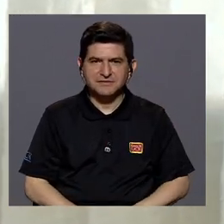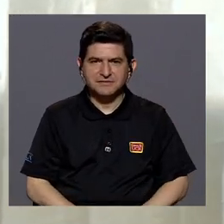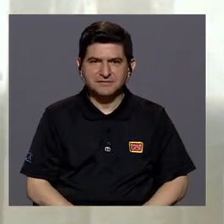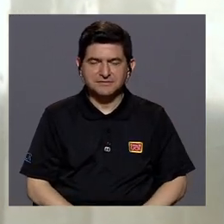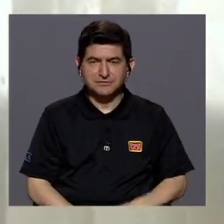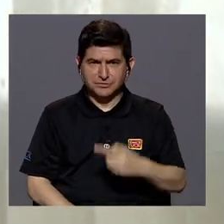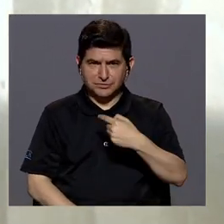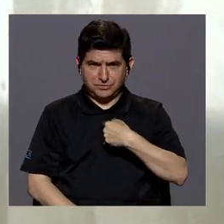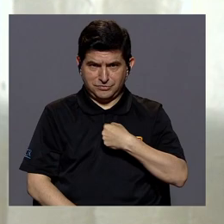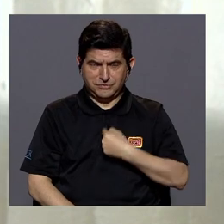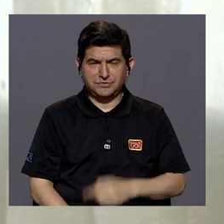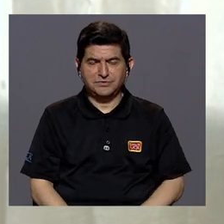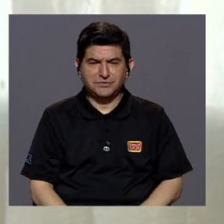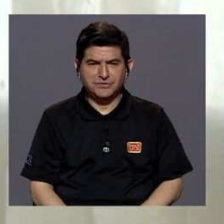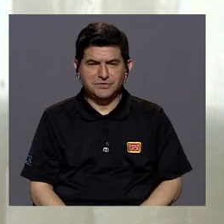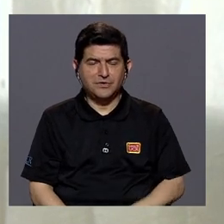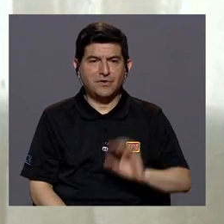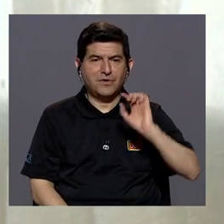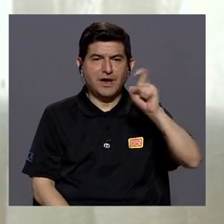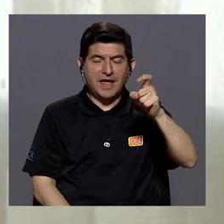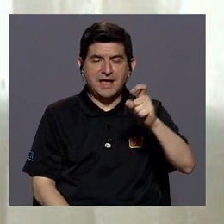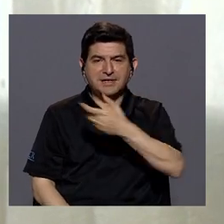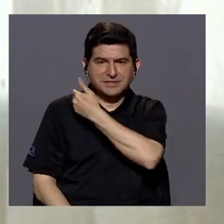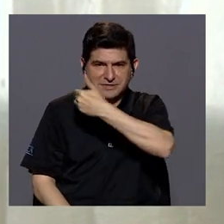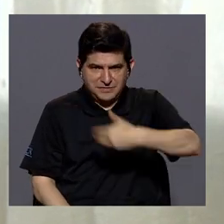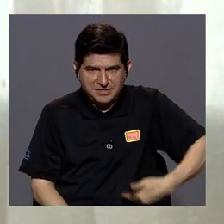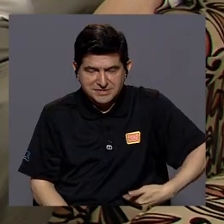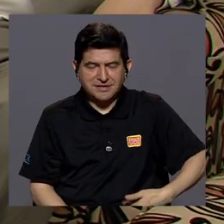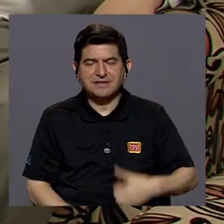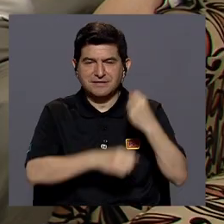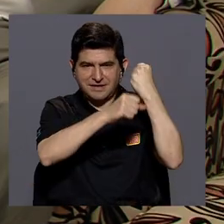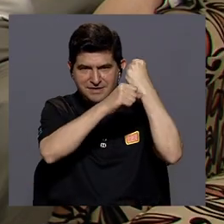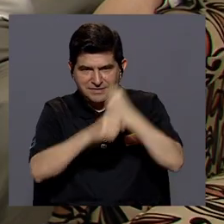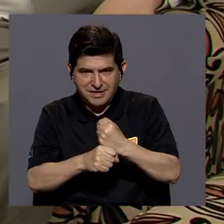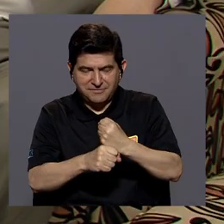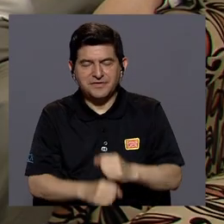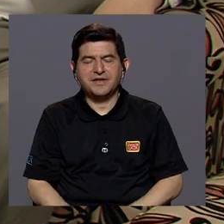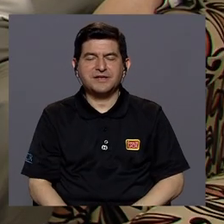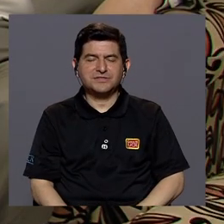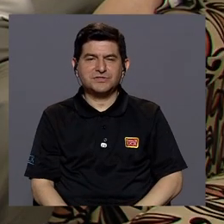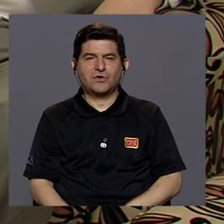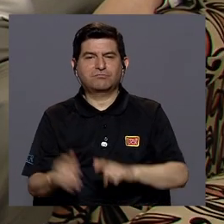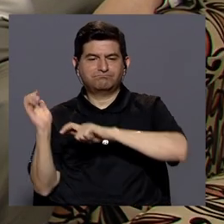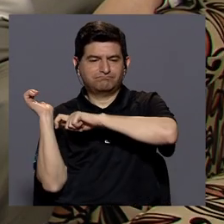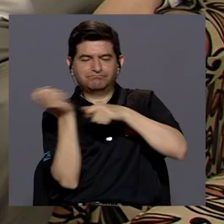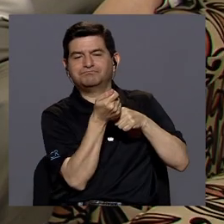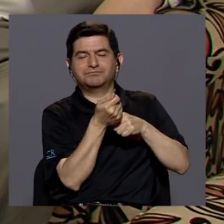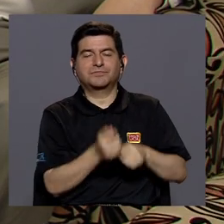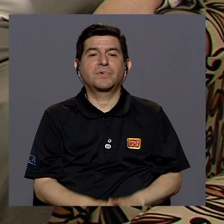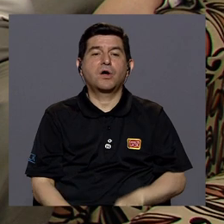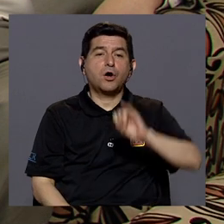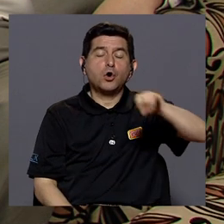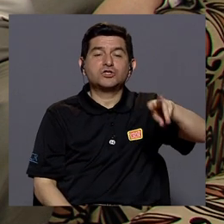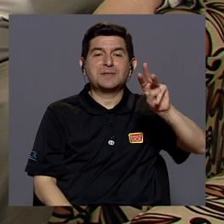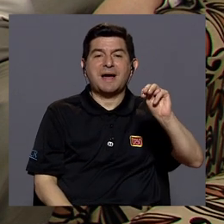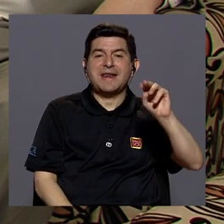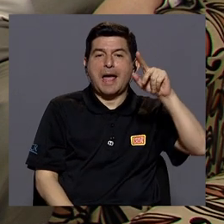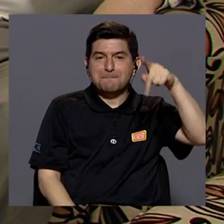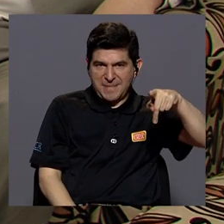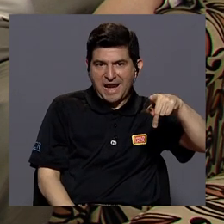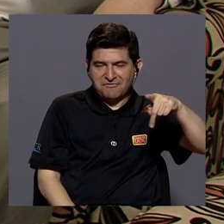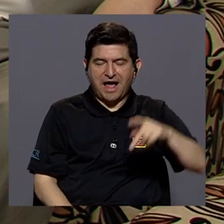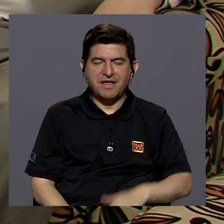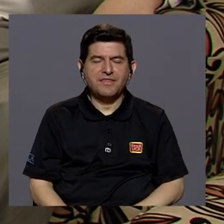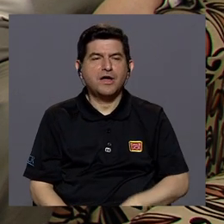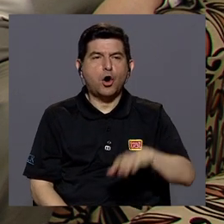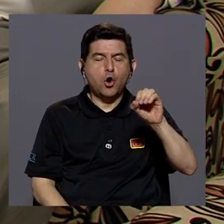yo era presidente de la Federación de Béisbol. Y entonces, don José María Penabat y